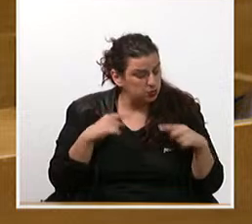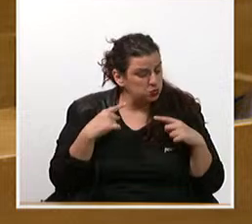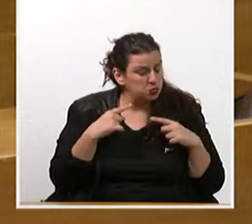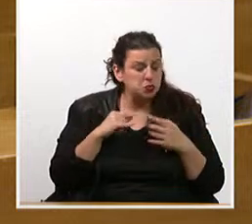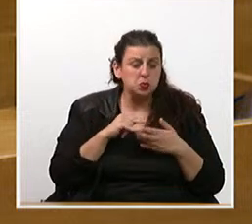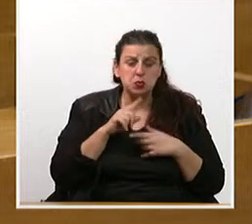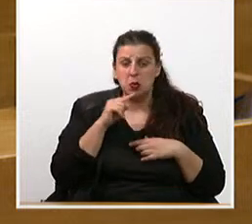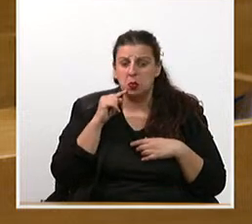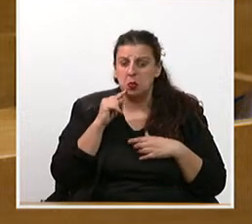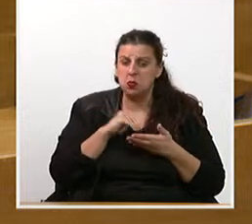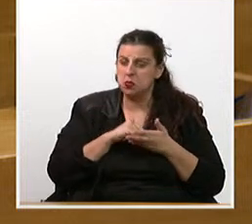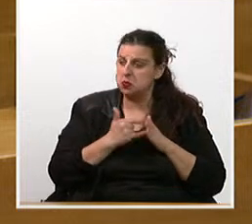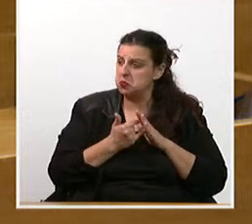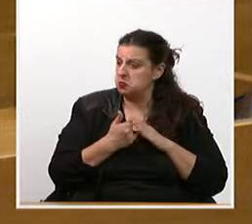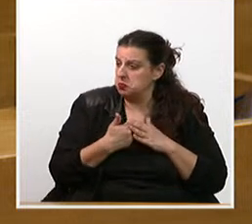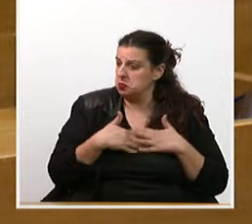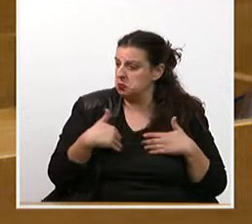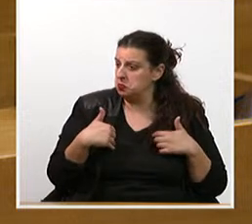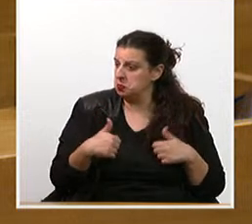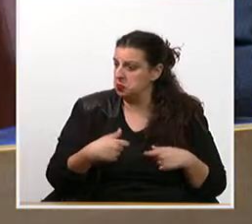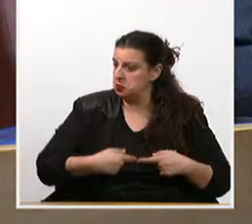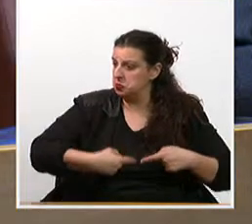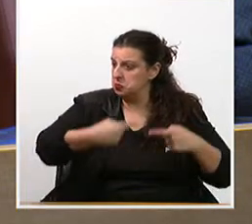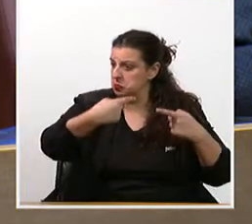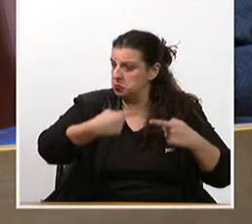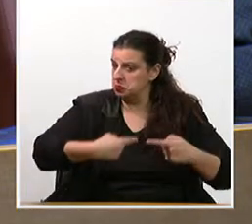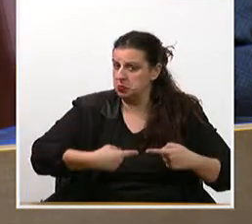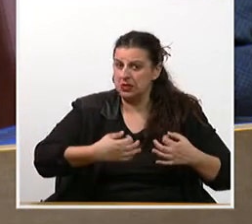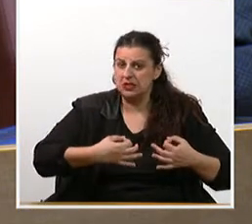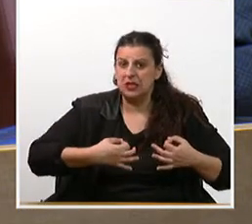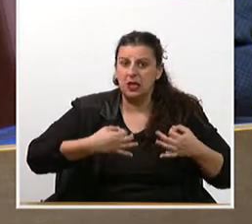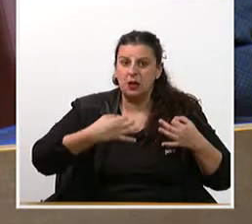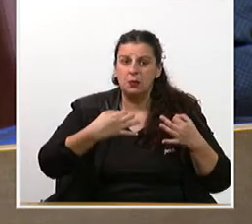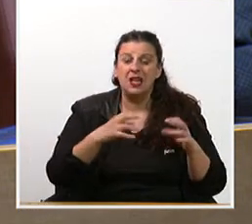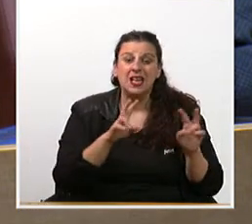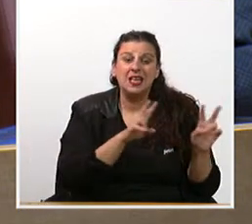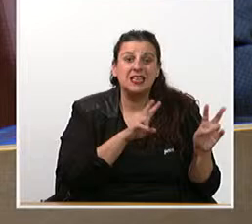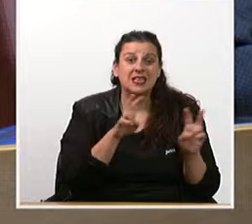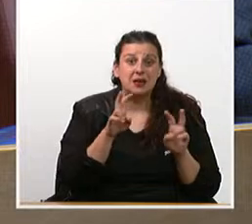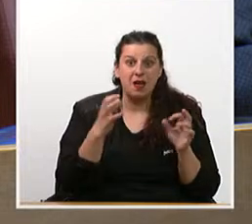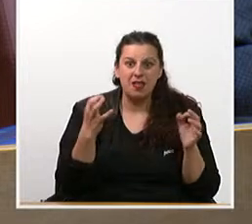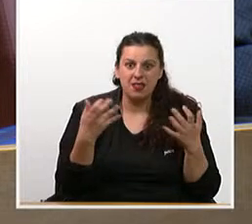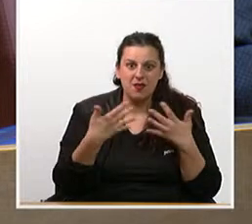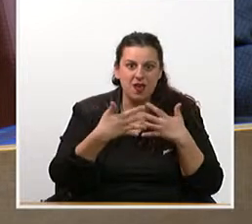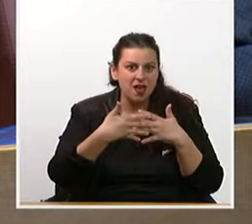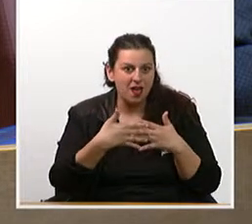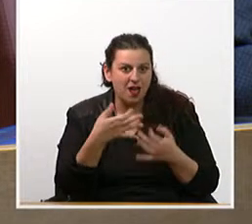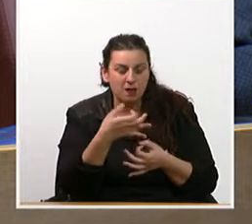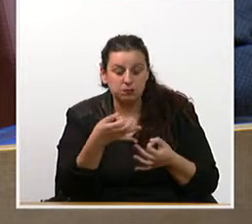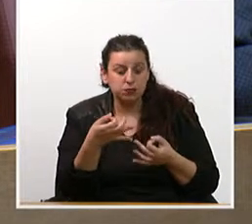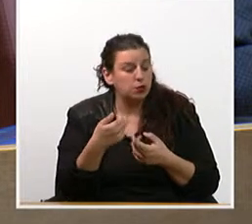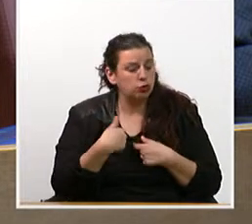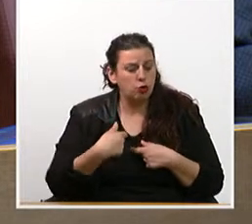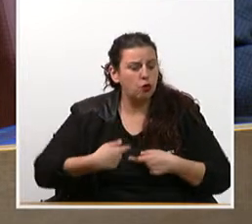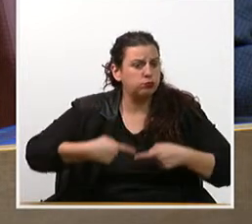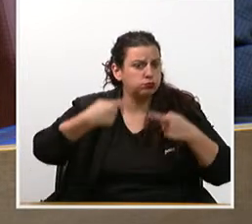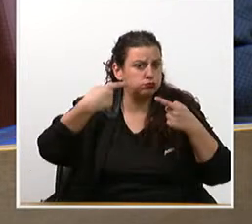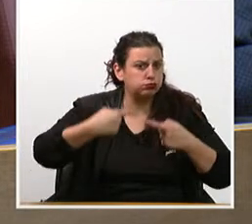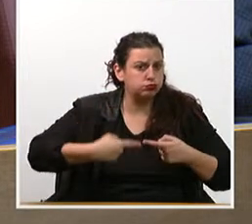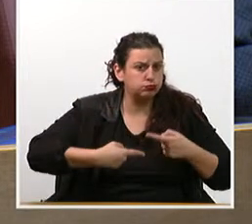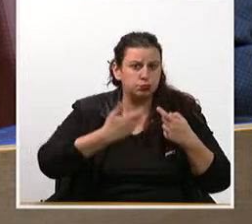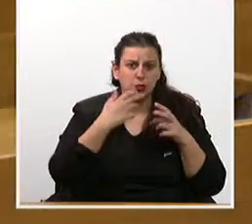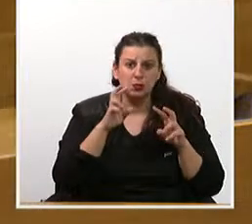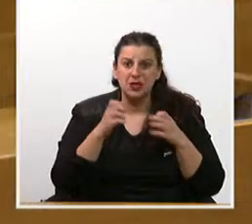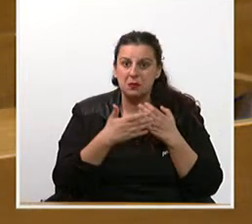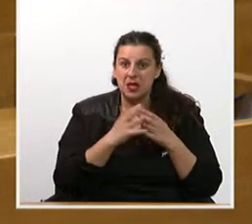un continuo enfrentamiento con la Abi Precisamente en materias en las que deberían estar perfectamente coordinados como es la materia de